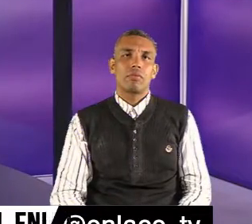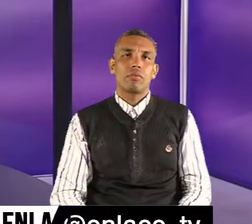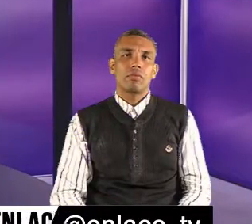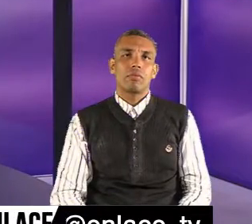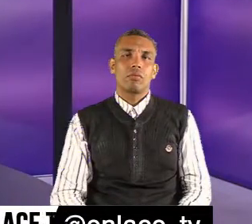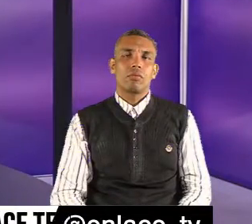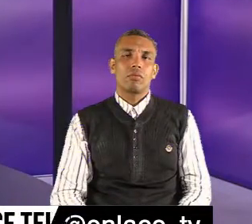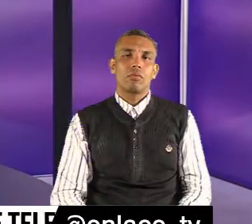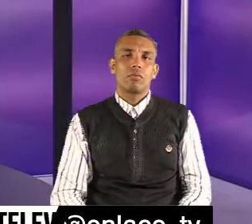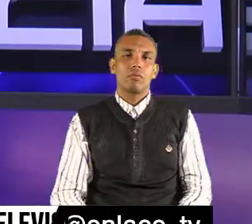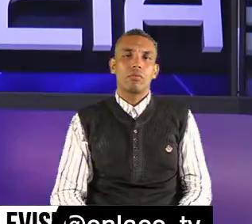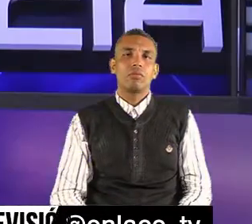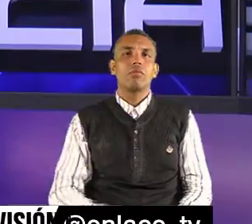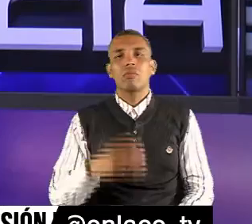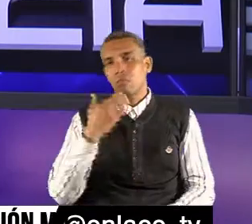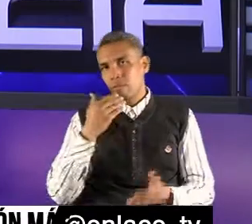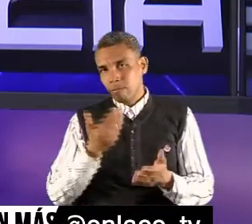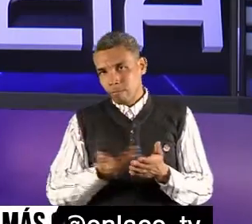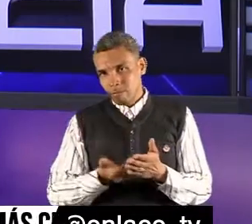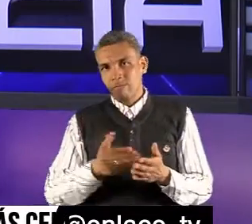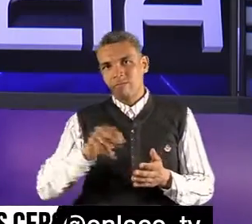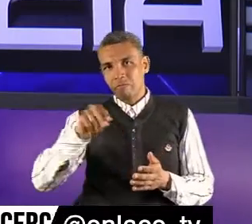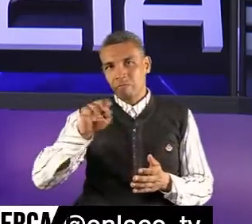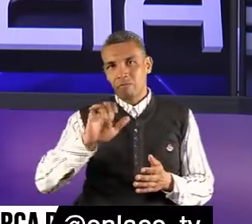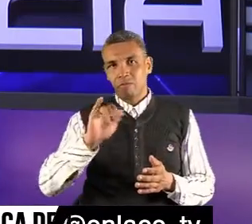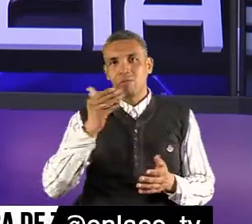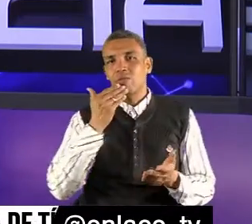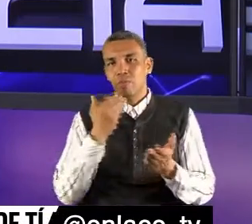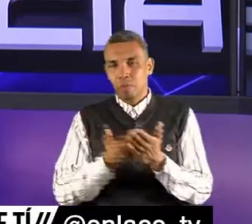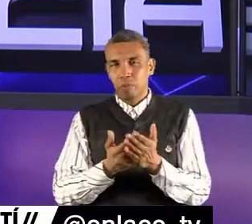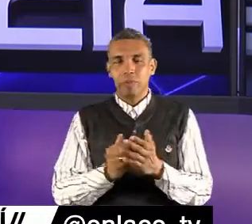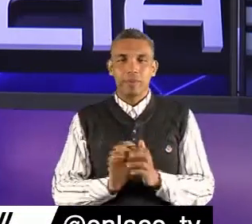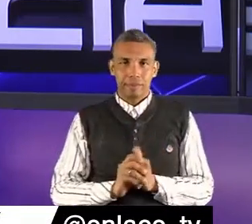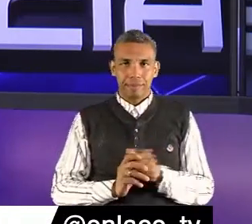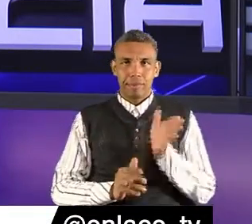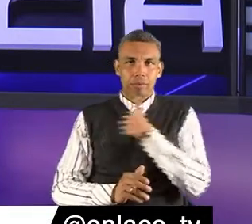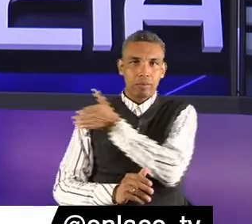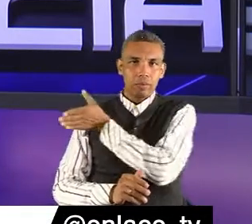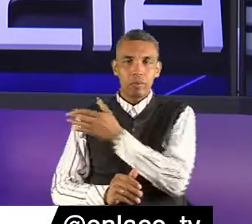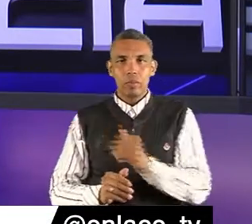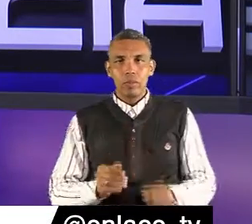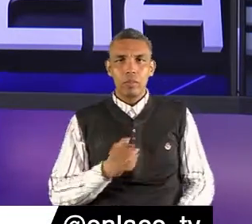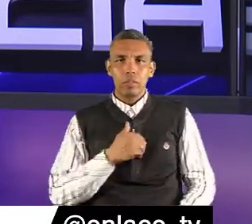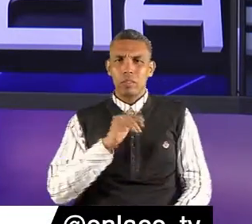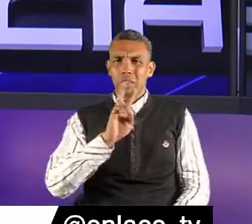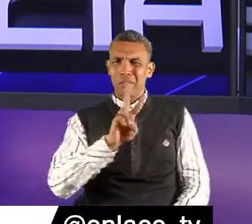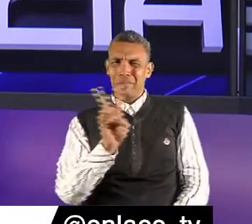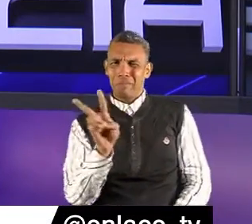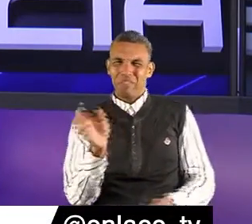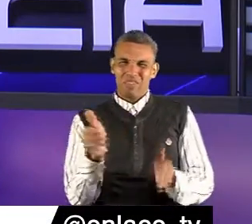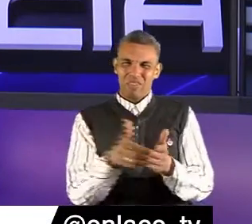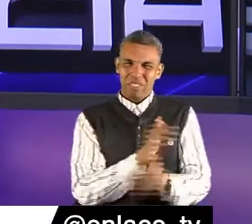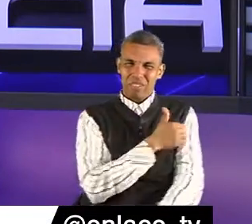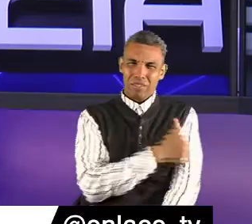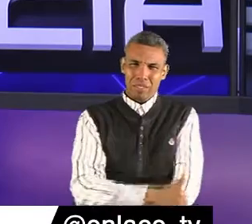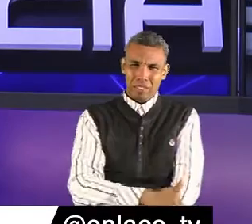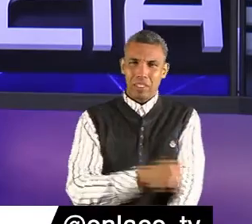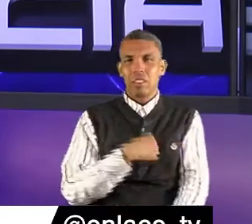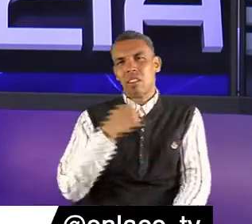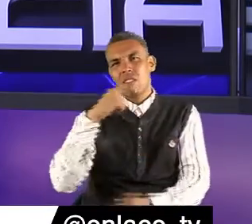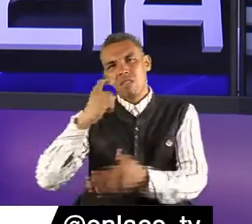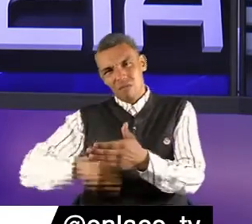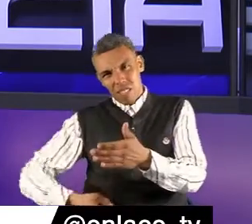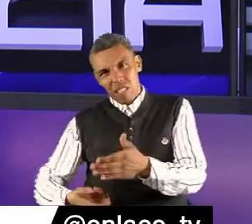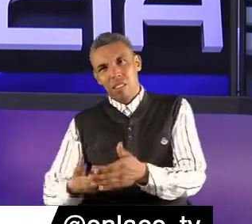Gracias, Neila. Muy buenas tardes para usted. Y más de 22.000 millones de pesos por impuestos de IVA y retención deben los contribuyentes en